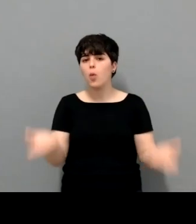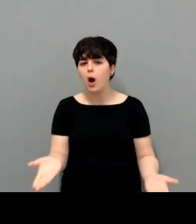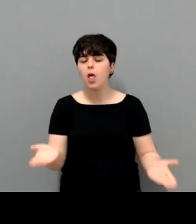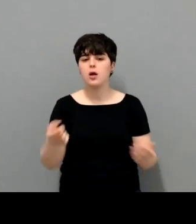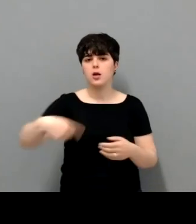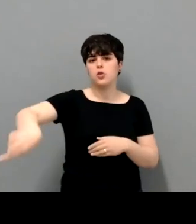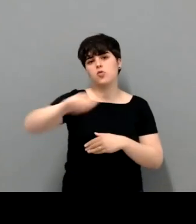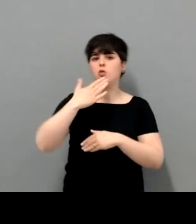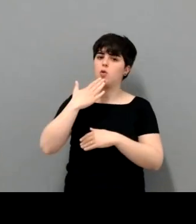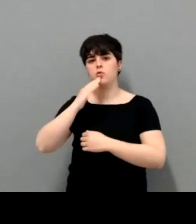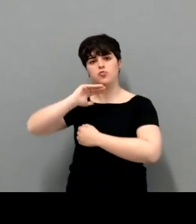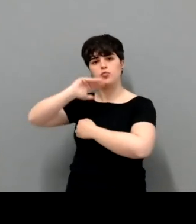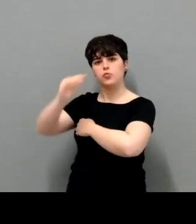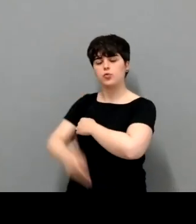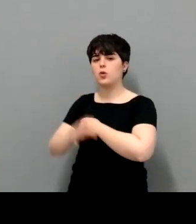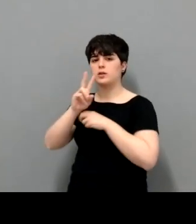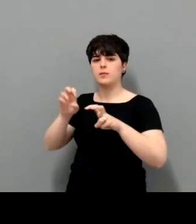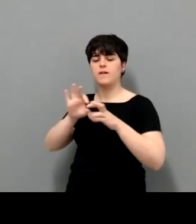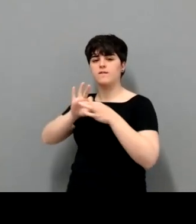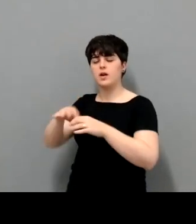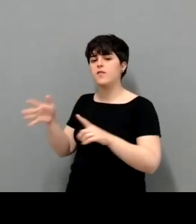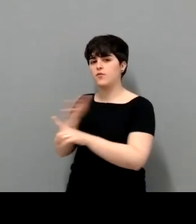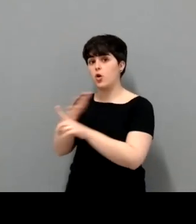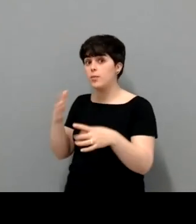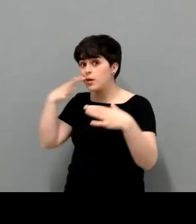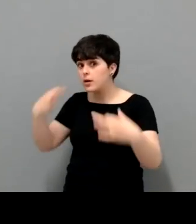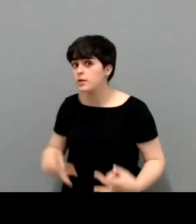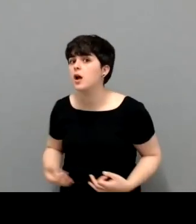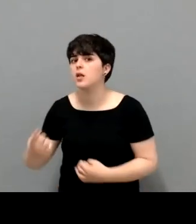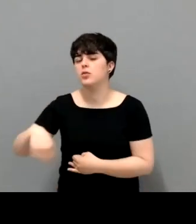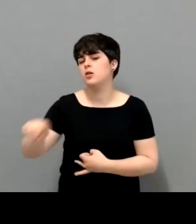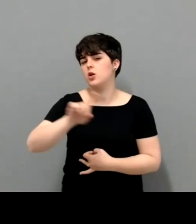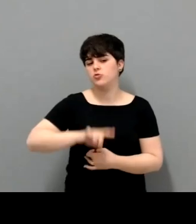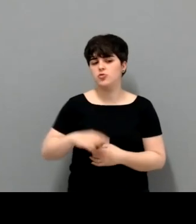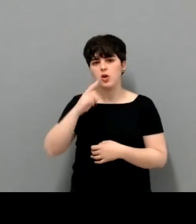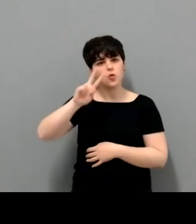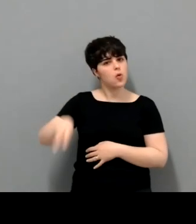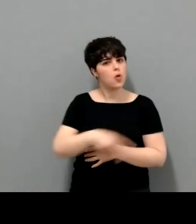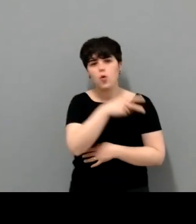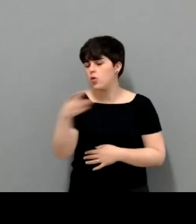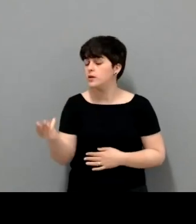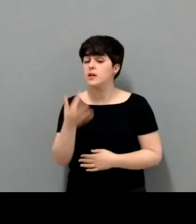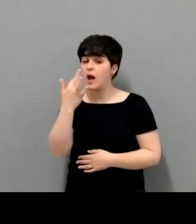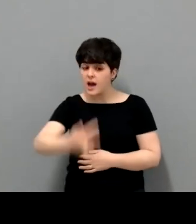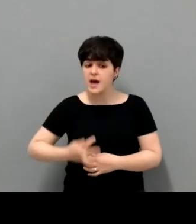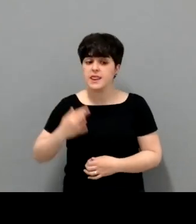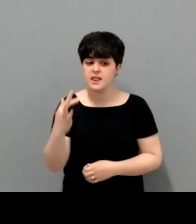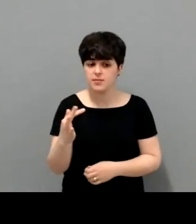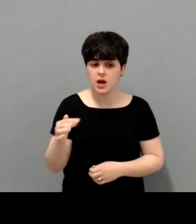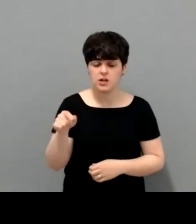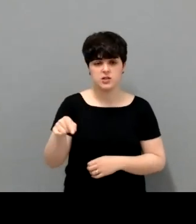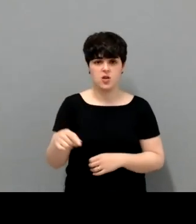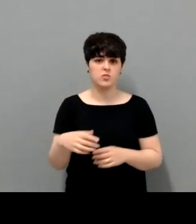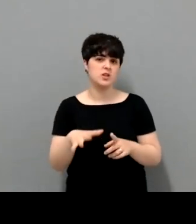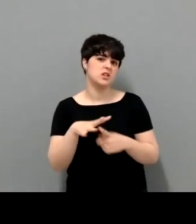un escudo frente a la violencia. Pero no solo no es verdad, sino que esta